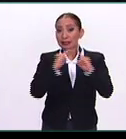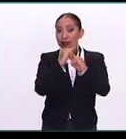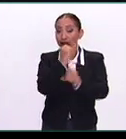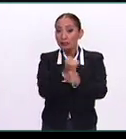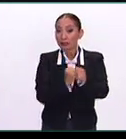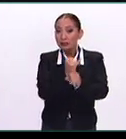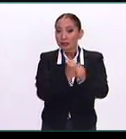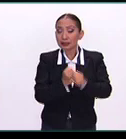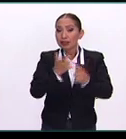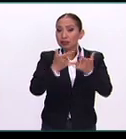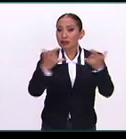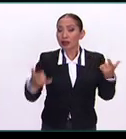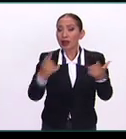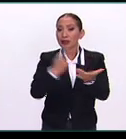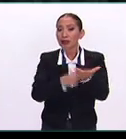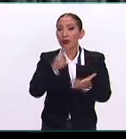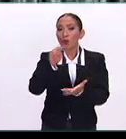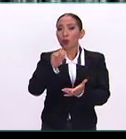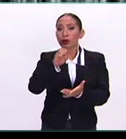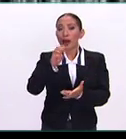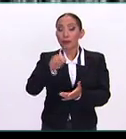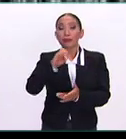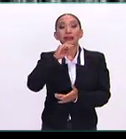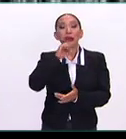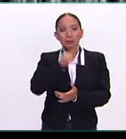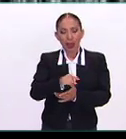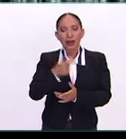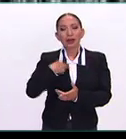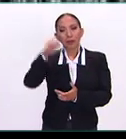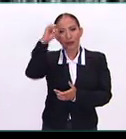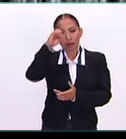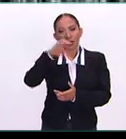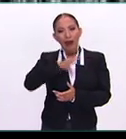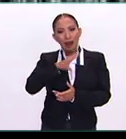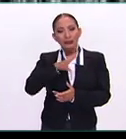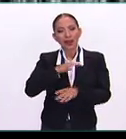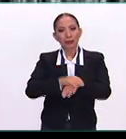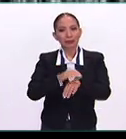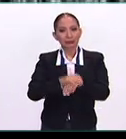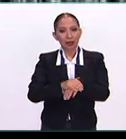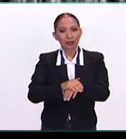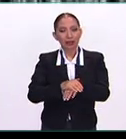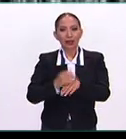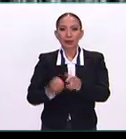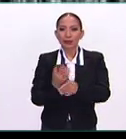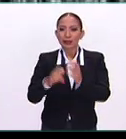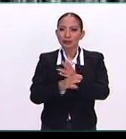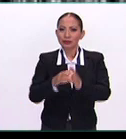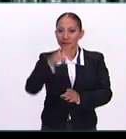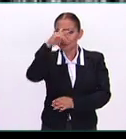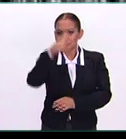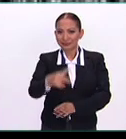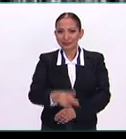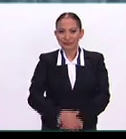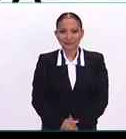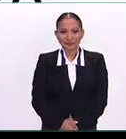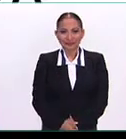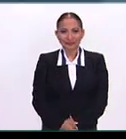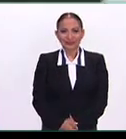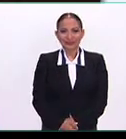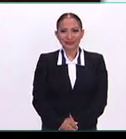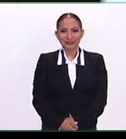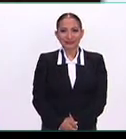de Investigaciones Históricas de la UNAM, y además tendremos los comentarios de nuestros amigos en Novedad de la Patria.